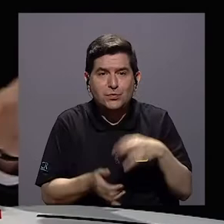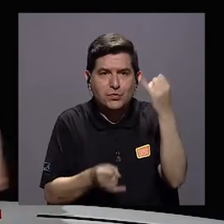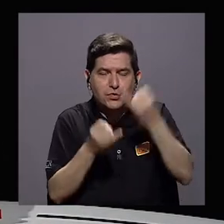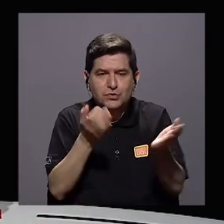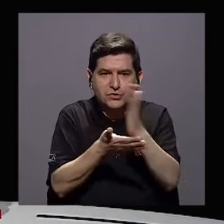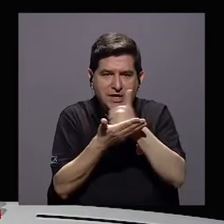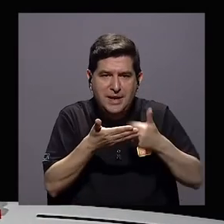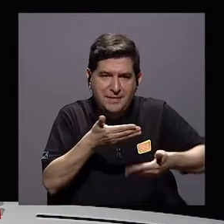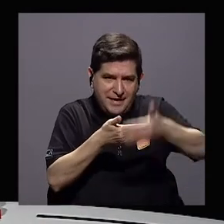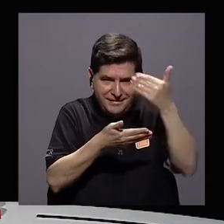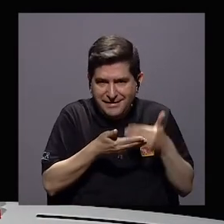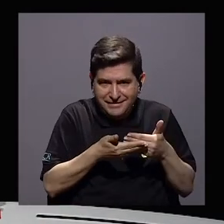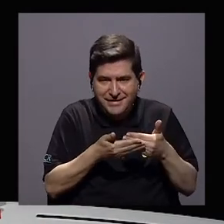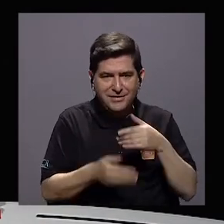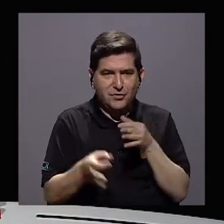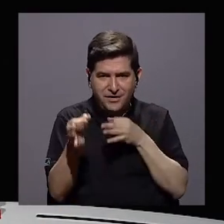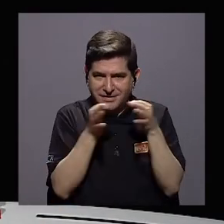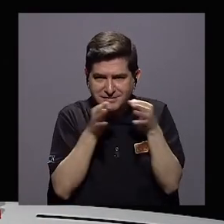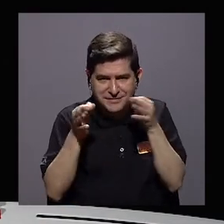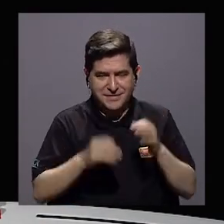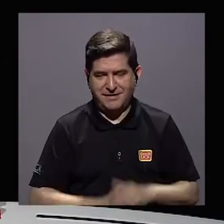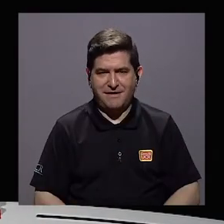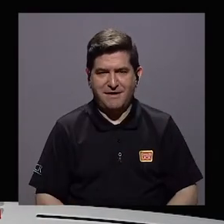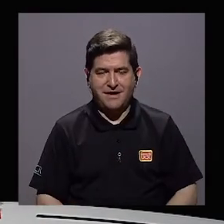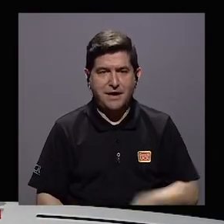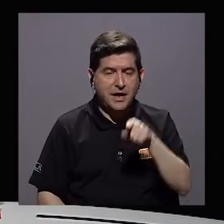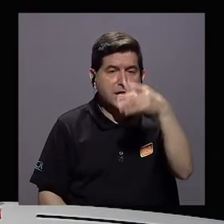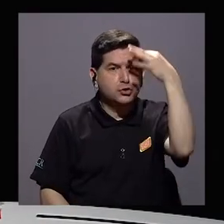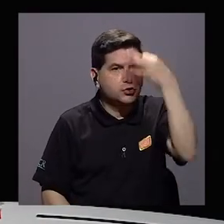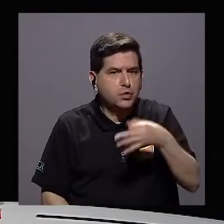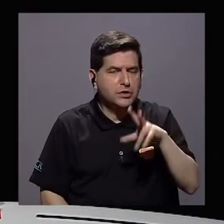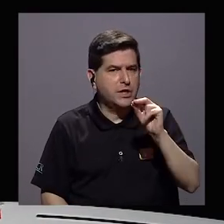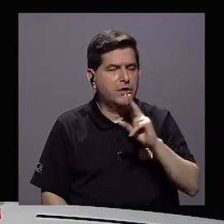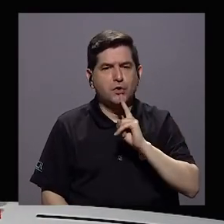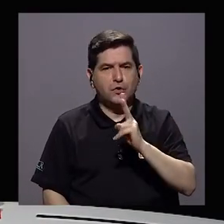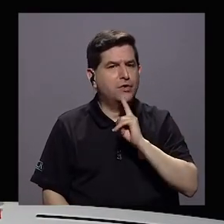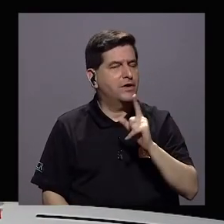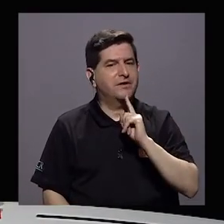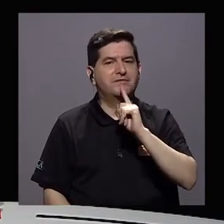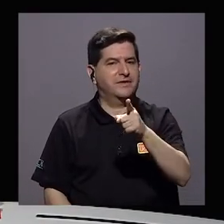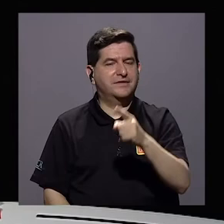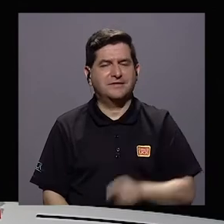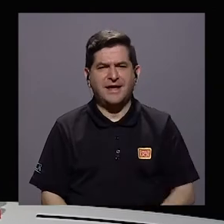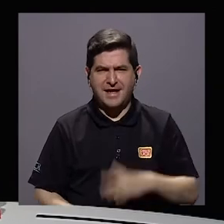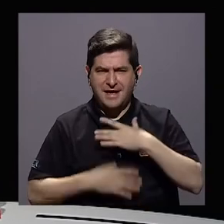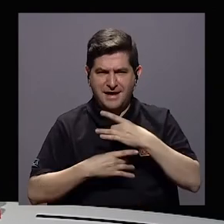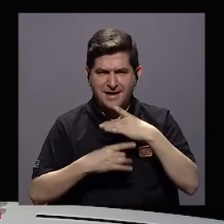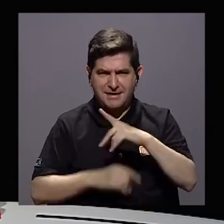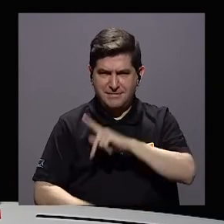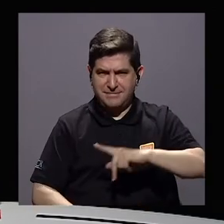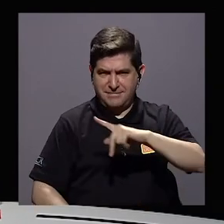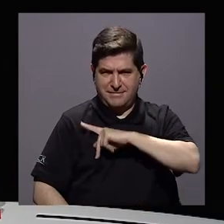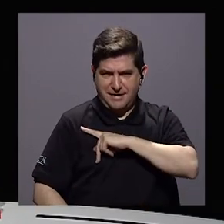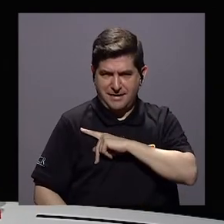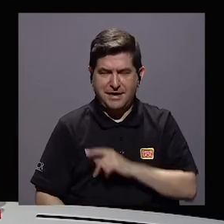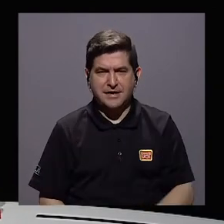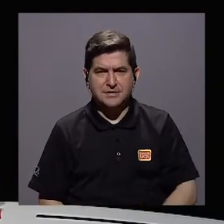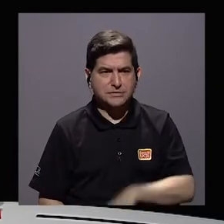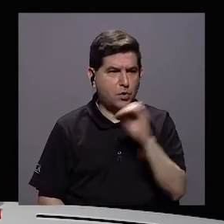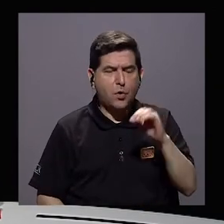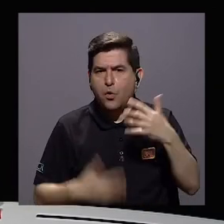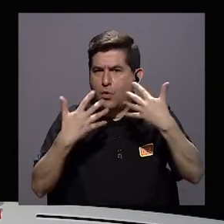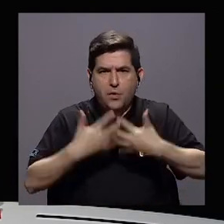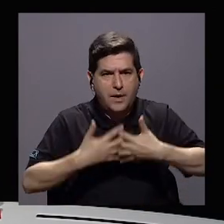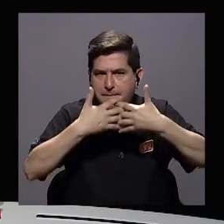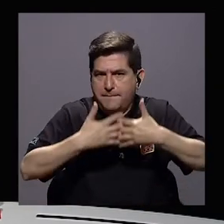ahora en el último bloque decíamos que según su posición no arrojan verdad. ¿Hay intereses particulares de algunas